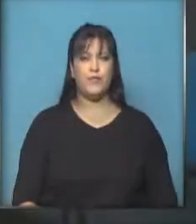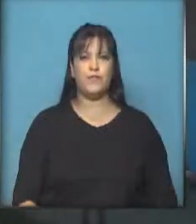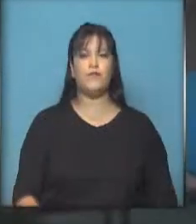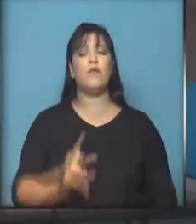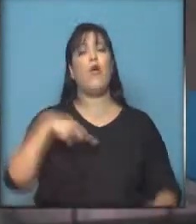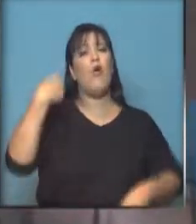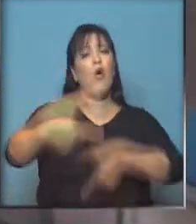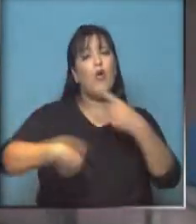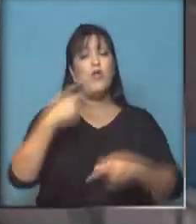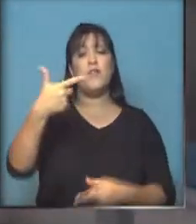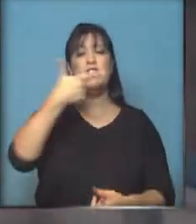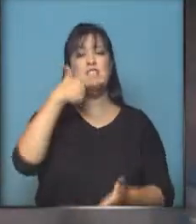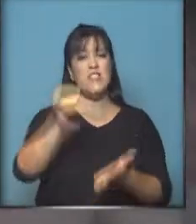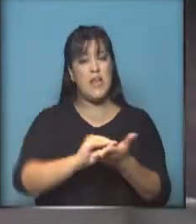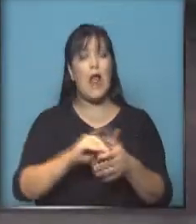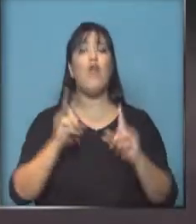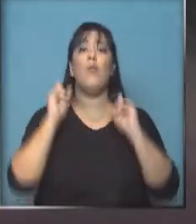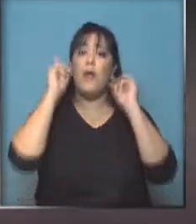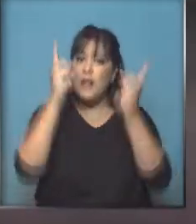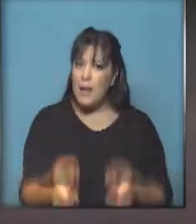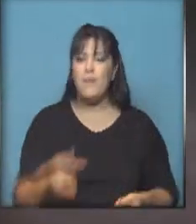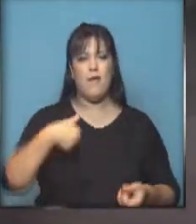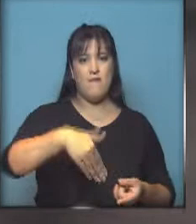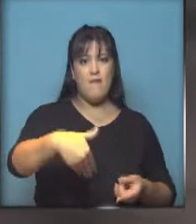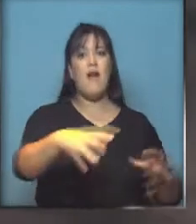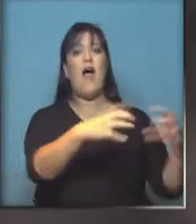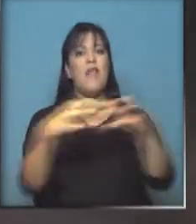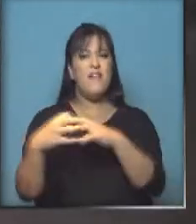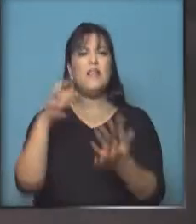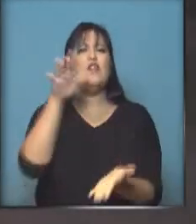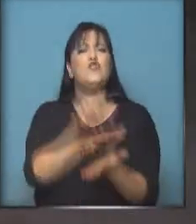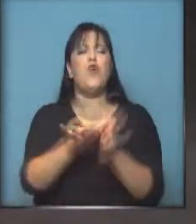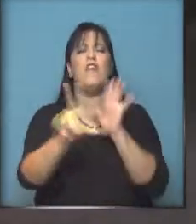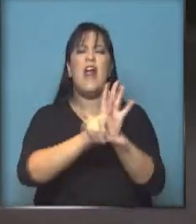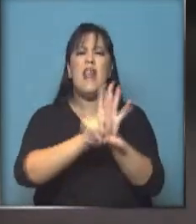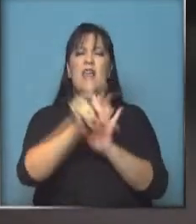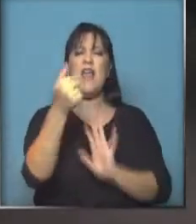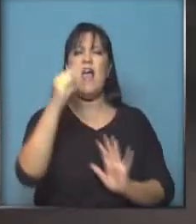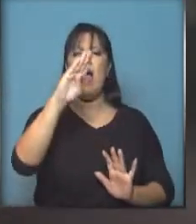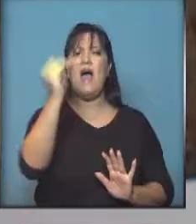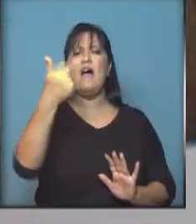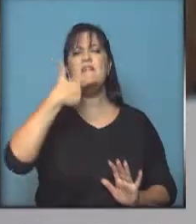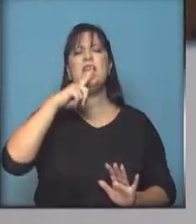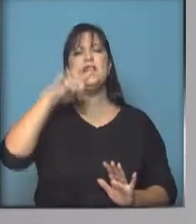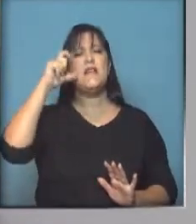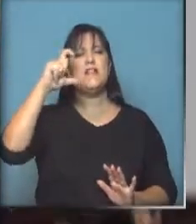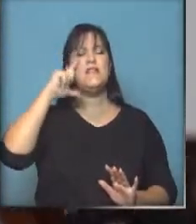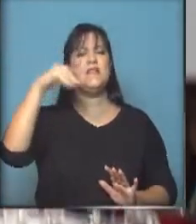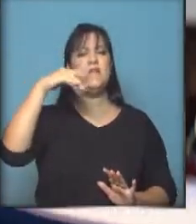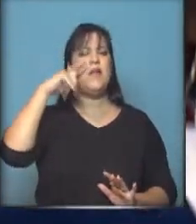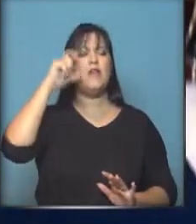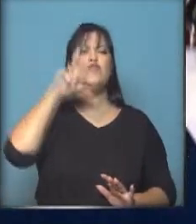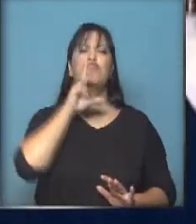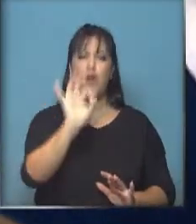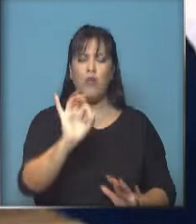Y seguimos en el Senado Nacional porque también se tratará el proyecto de ley de reforma de la ley de abastecimiento. Las cámaras empresariales ya calificaron